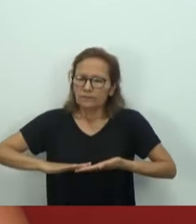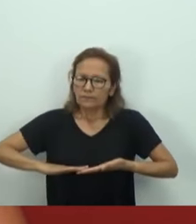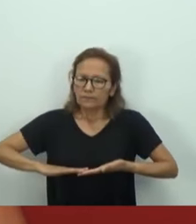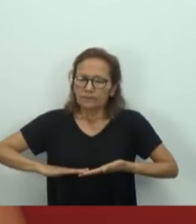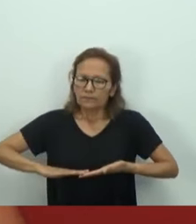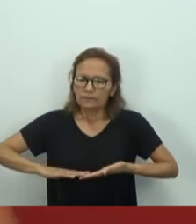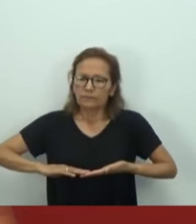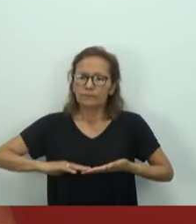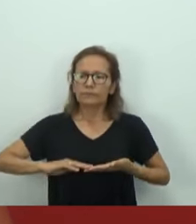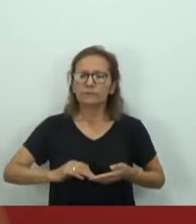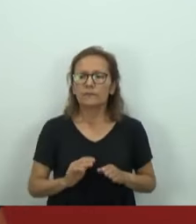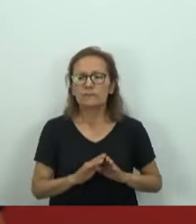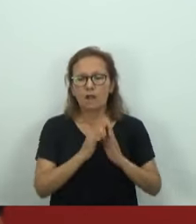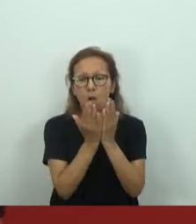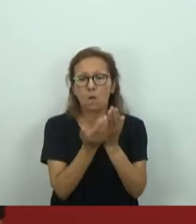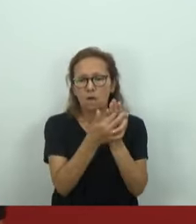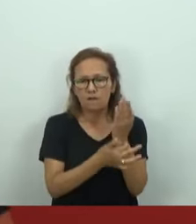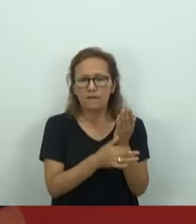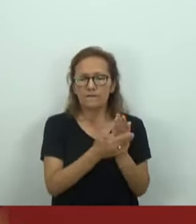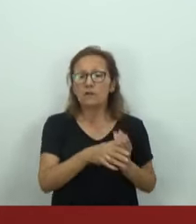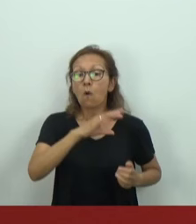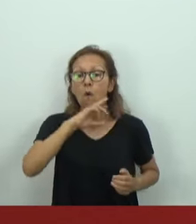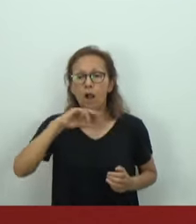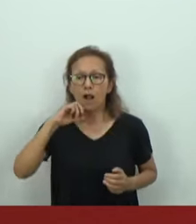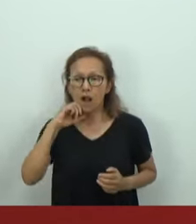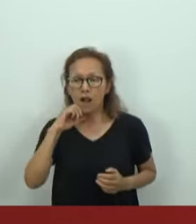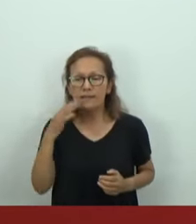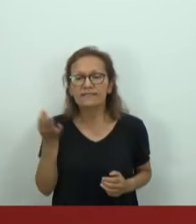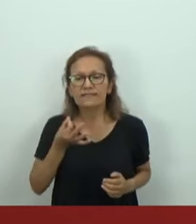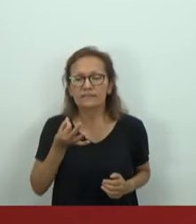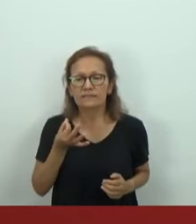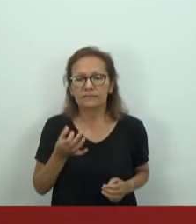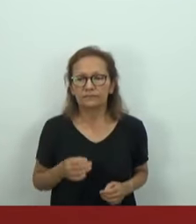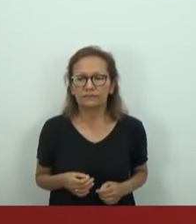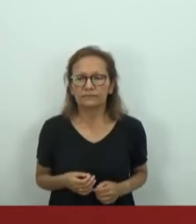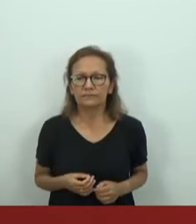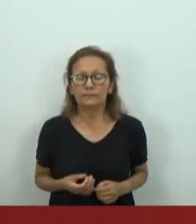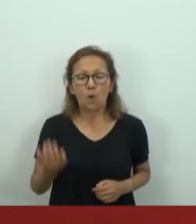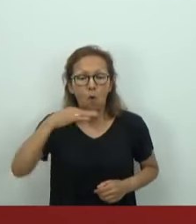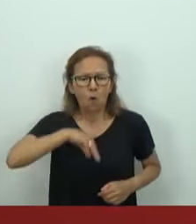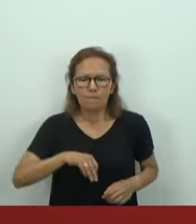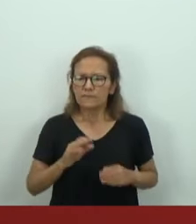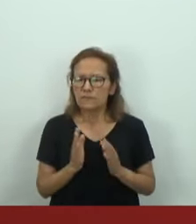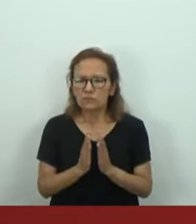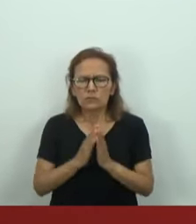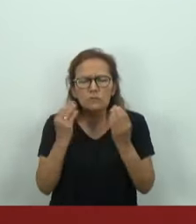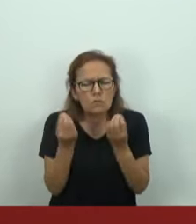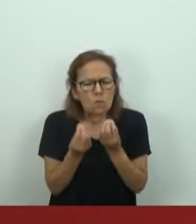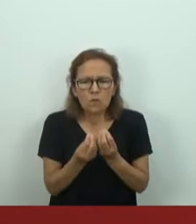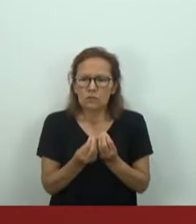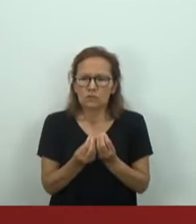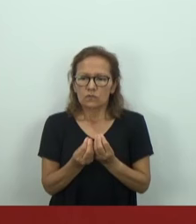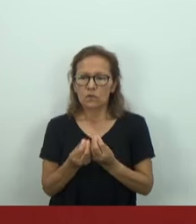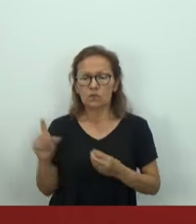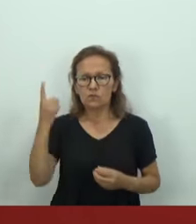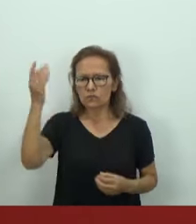según Hebreos 9, versículo 14, Él estuvo presente en aquel momento. El Padre tuvo